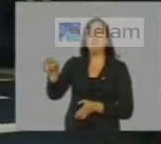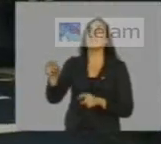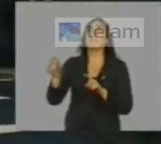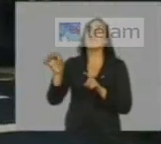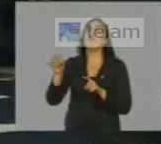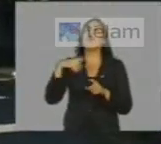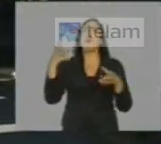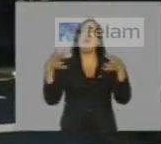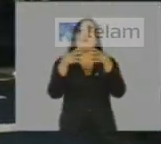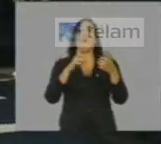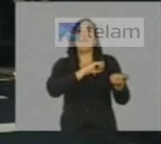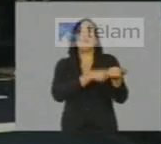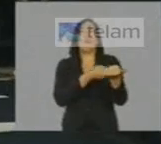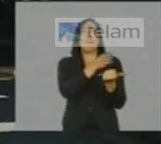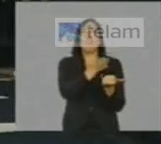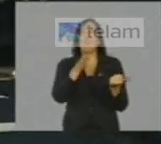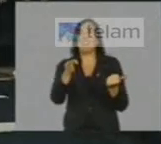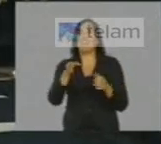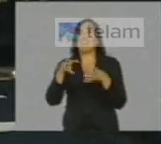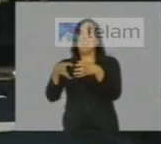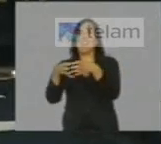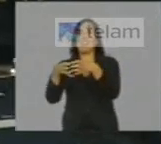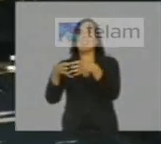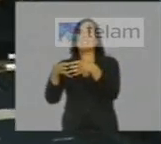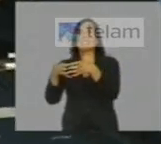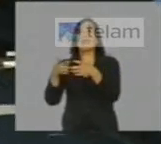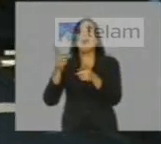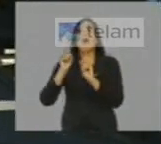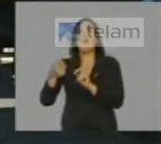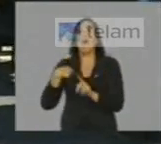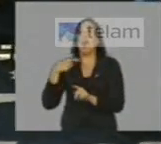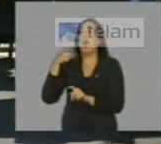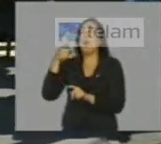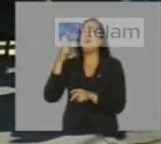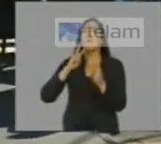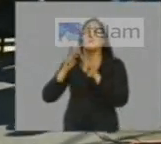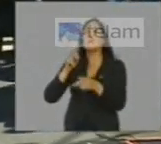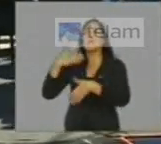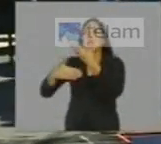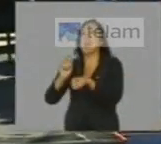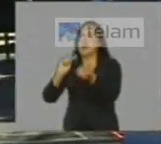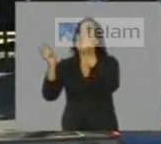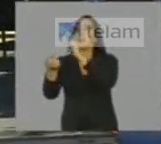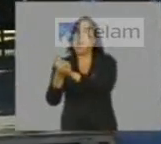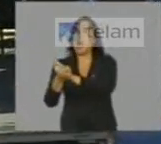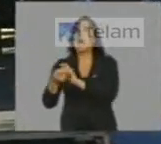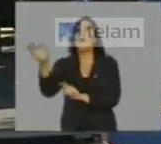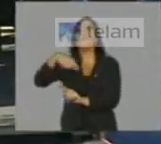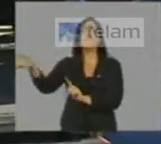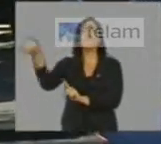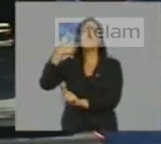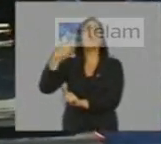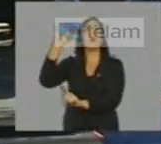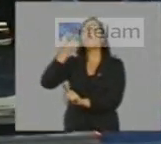poderes, enseguida viene el vuelto. No importa si mi rol en la